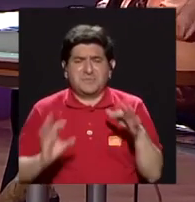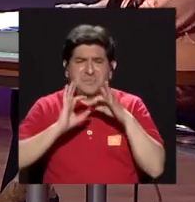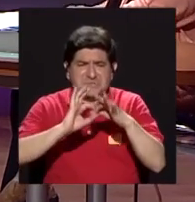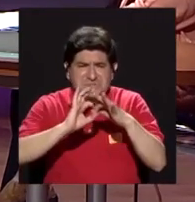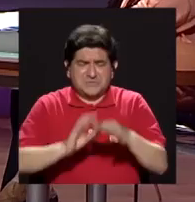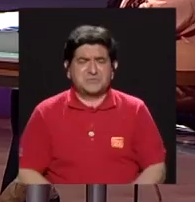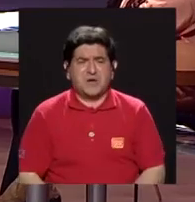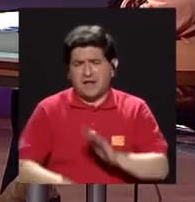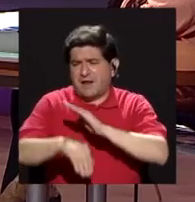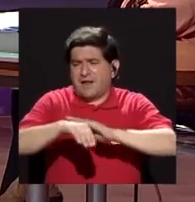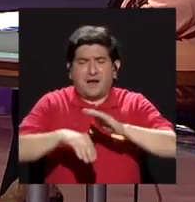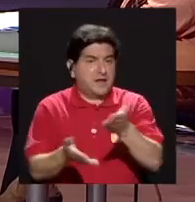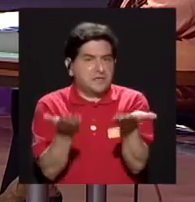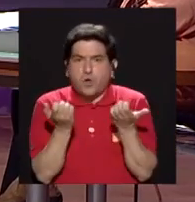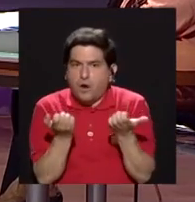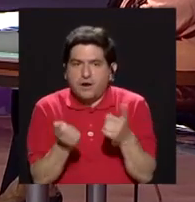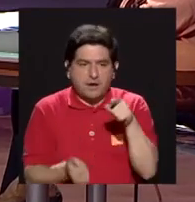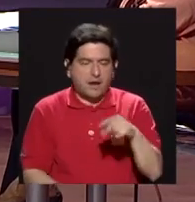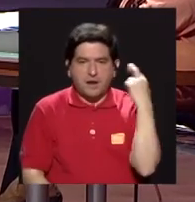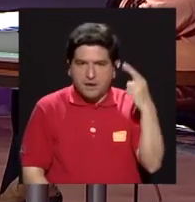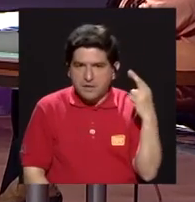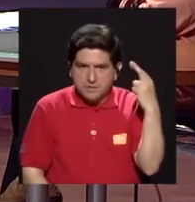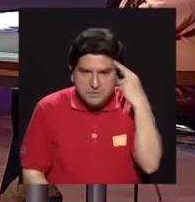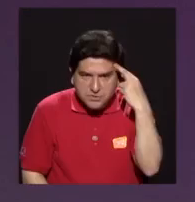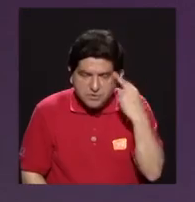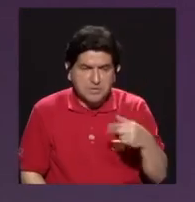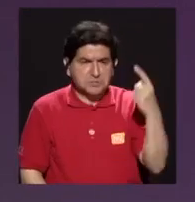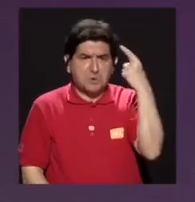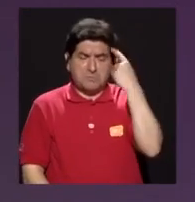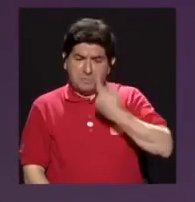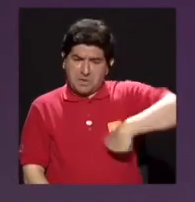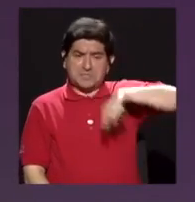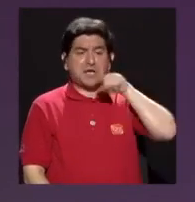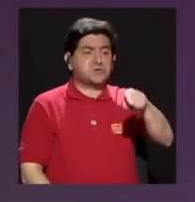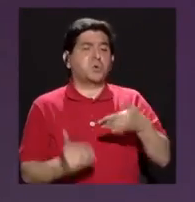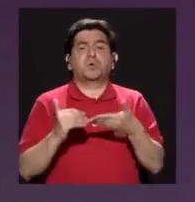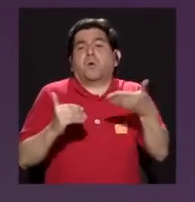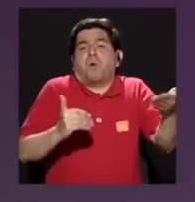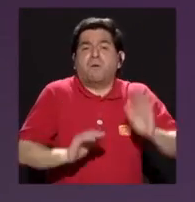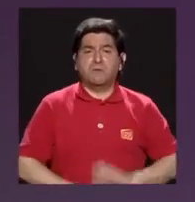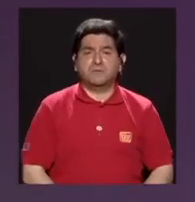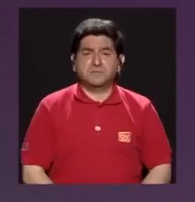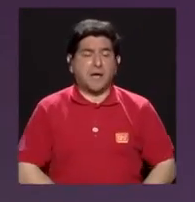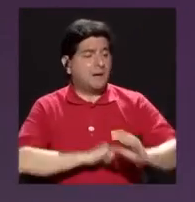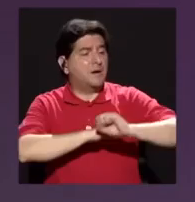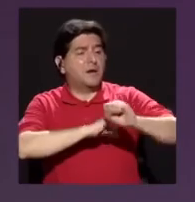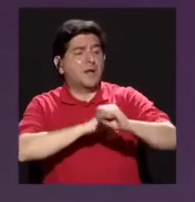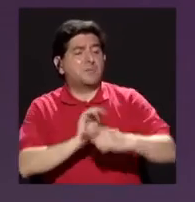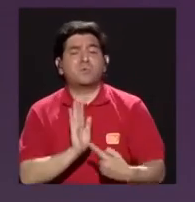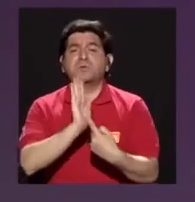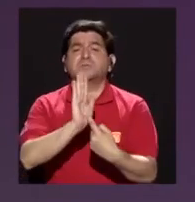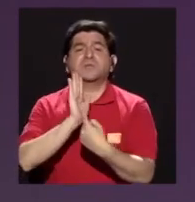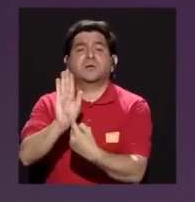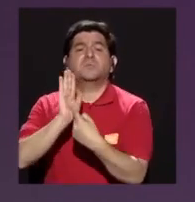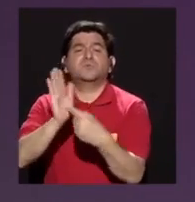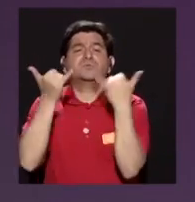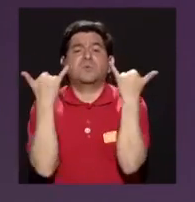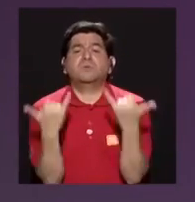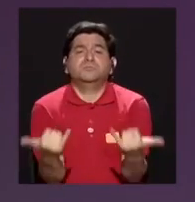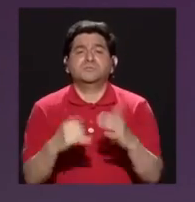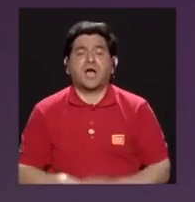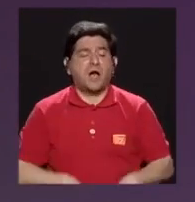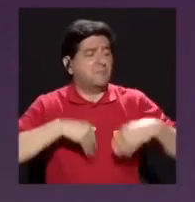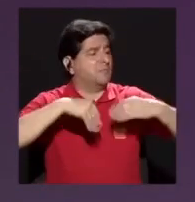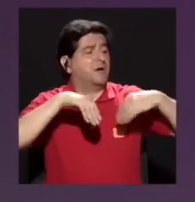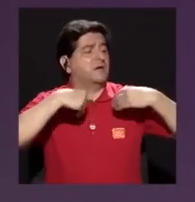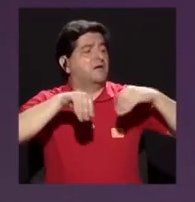decías todo eso se produce porque al final piensan que somos eso ese objeto que la publicidad les enseño a ellos a